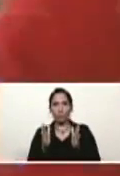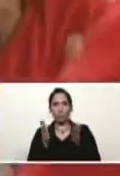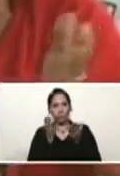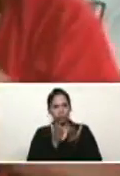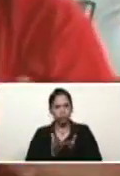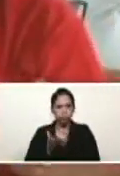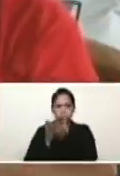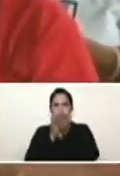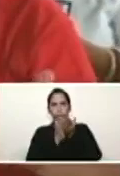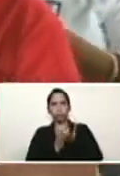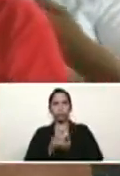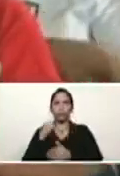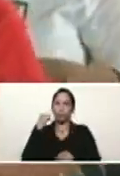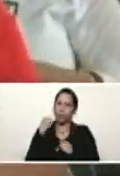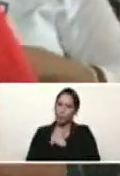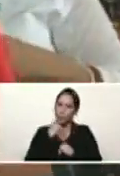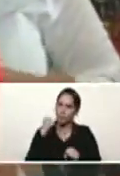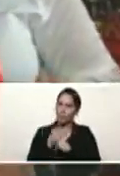trabajando,